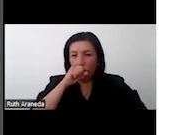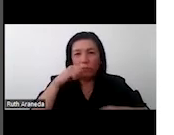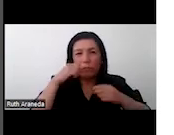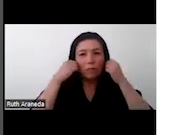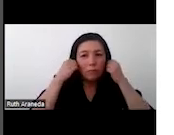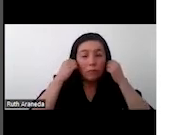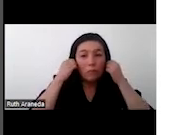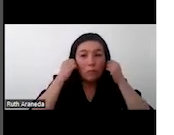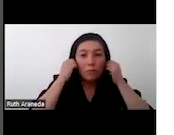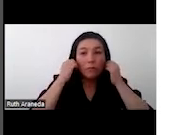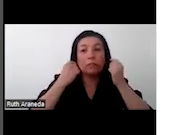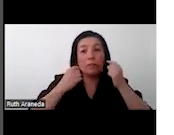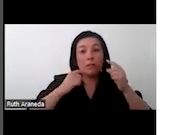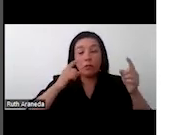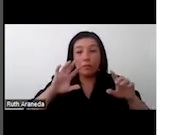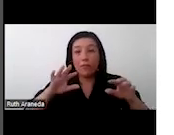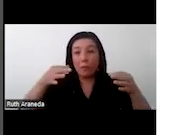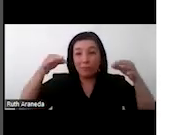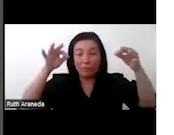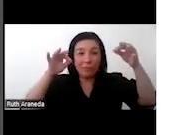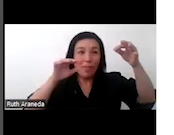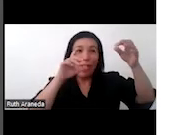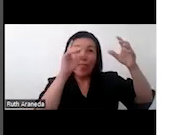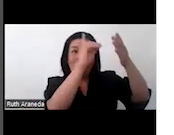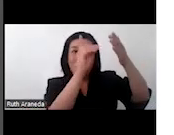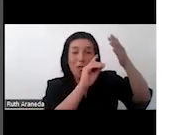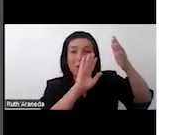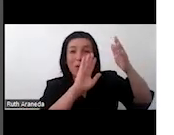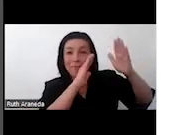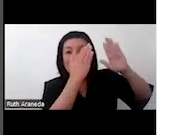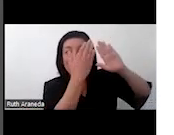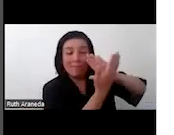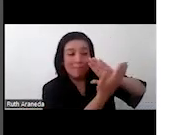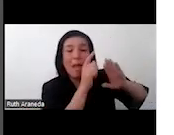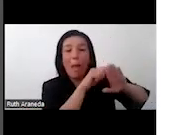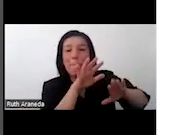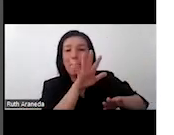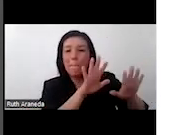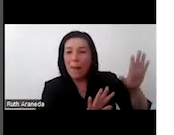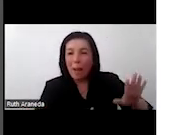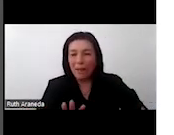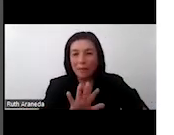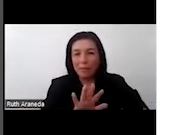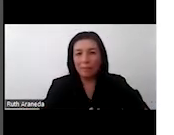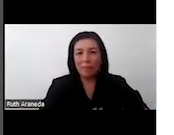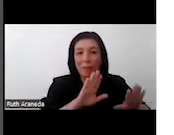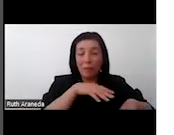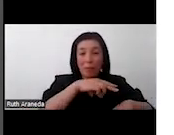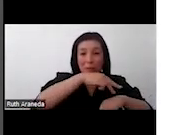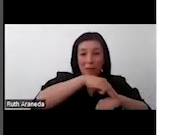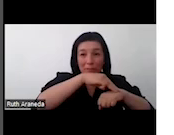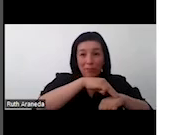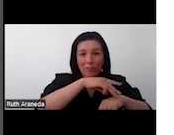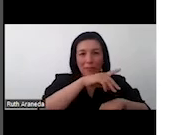En ambos casos, en el reverso de la lámina, vienen estos mapas. En el caso que les comentaba recién del Marga Marga, viene